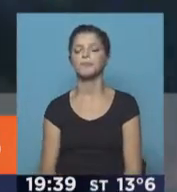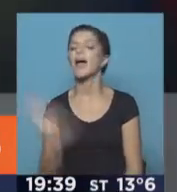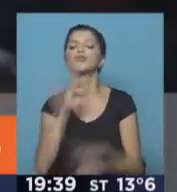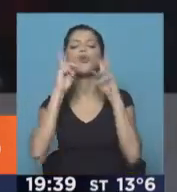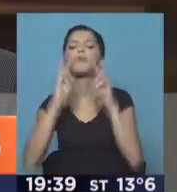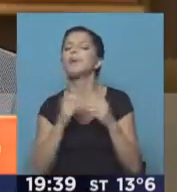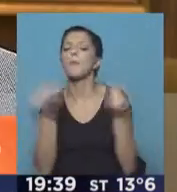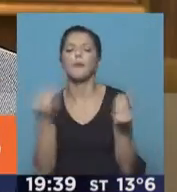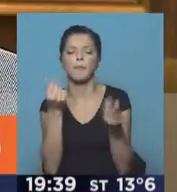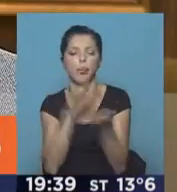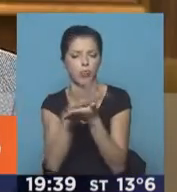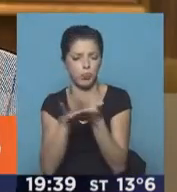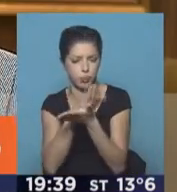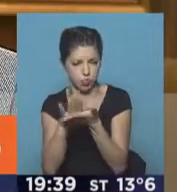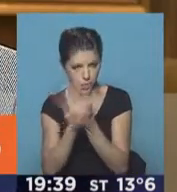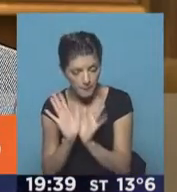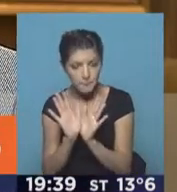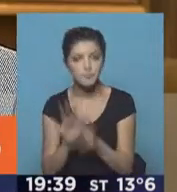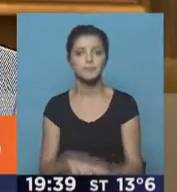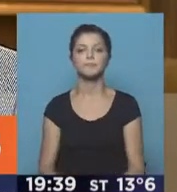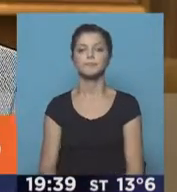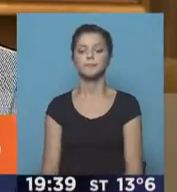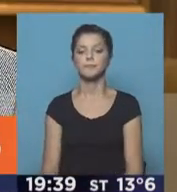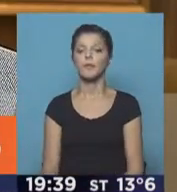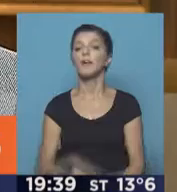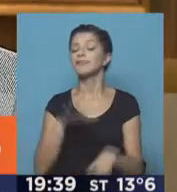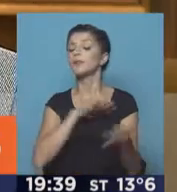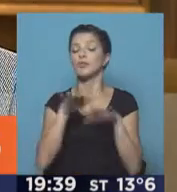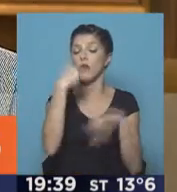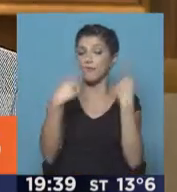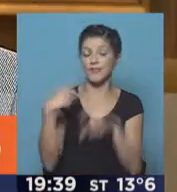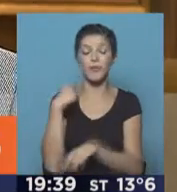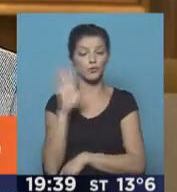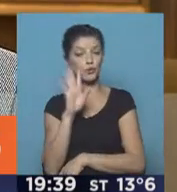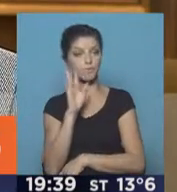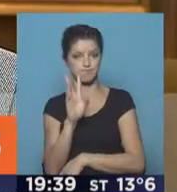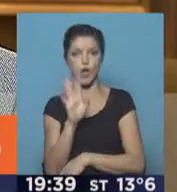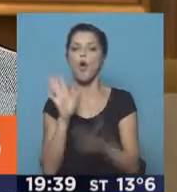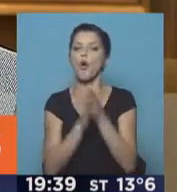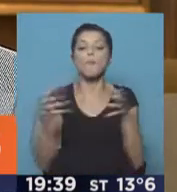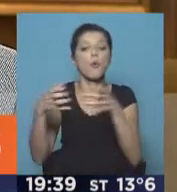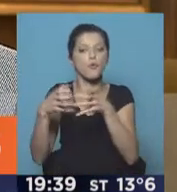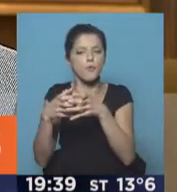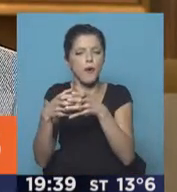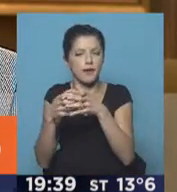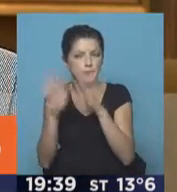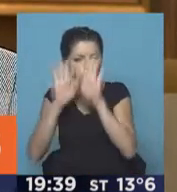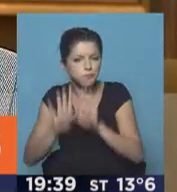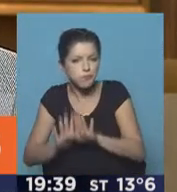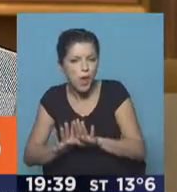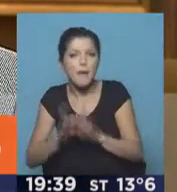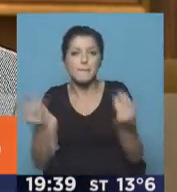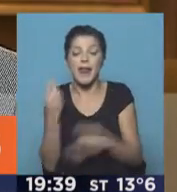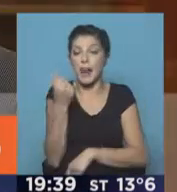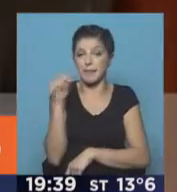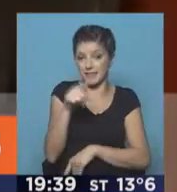corrupción. Básicamente, una serie de delitos que nosotros identificamos como una maquinaria armada para quedarse con la plata